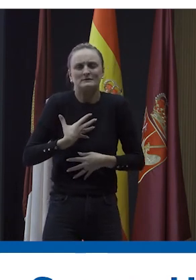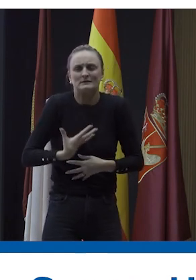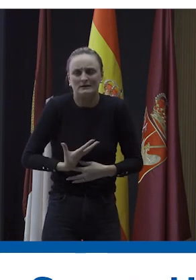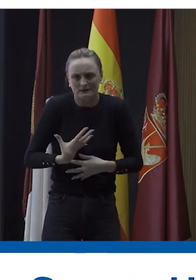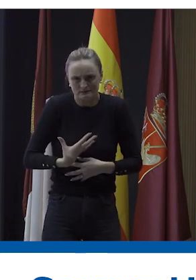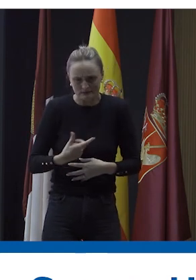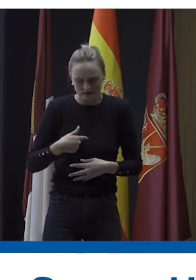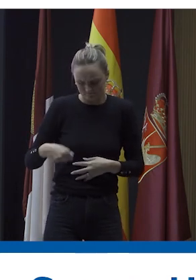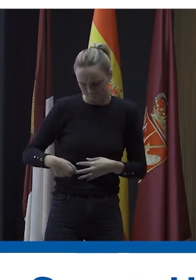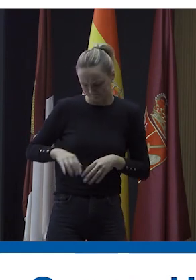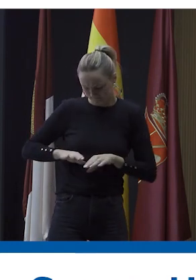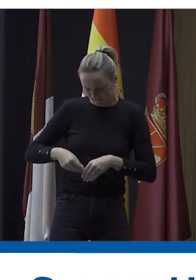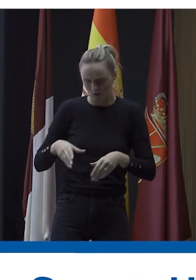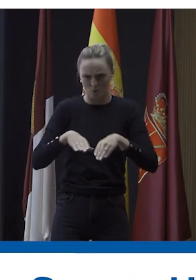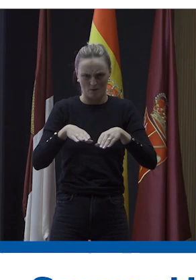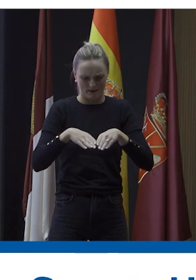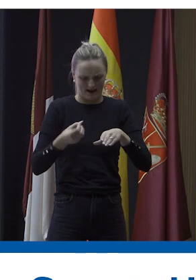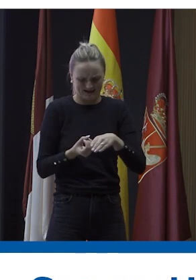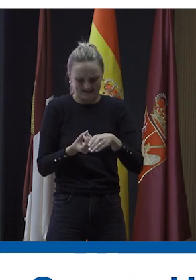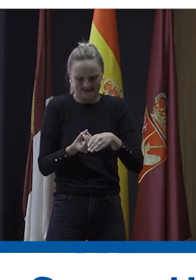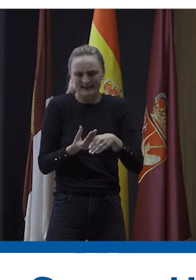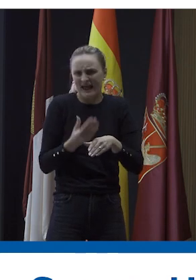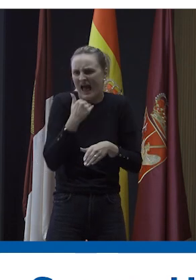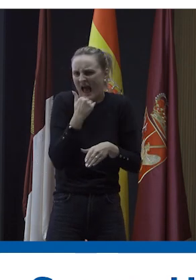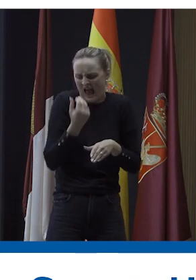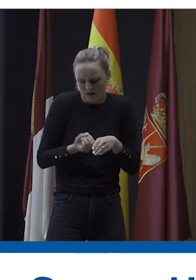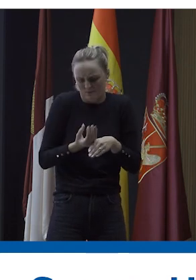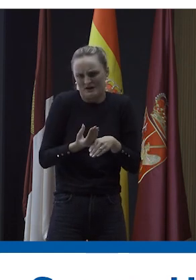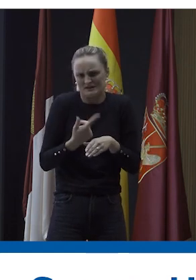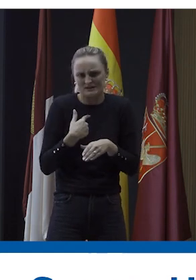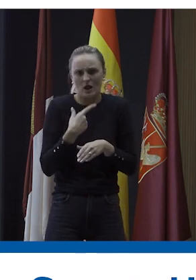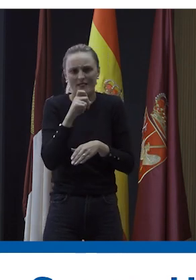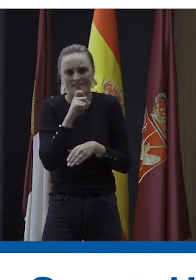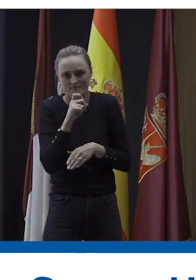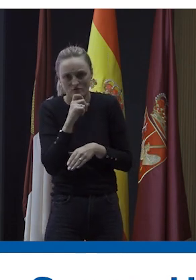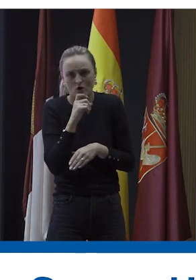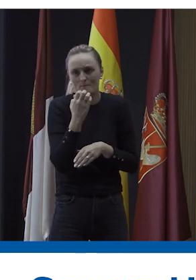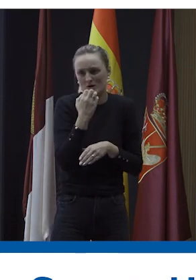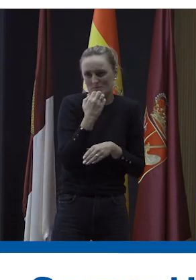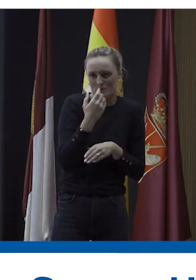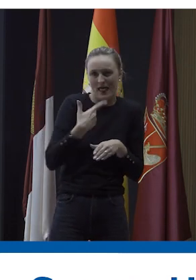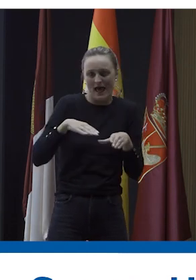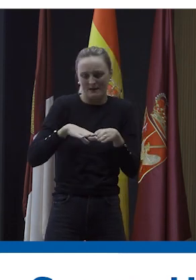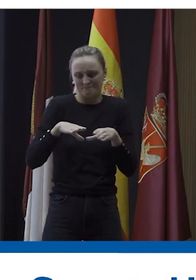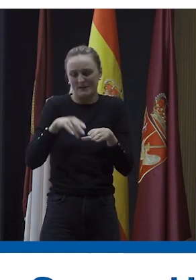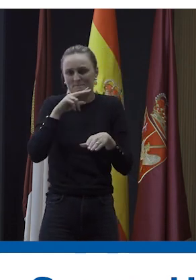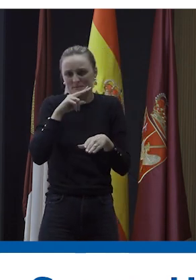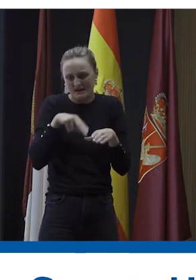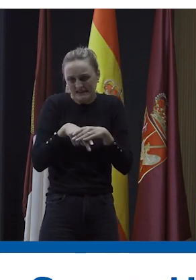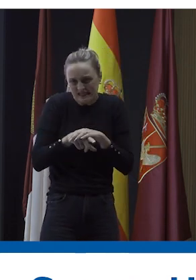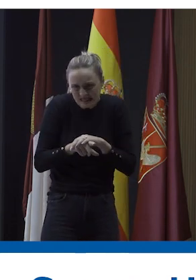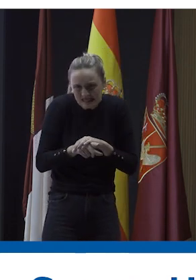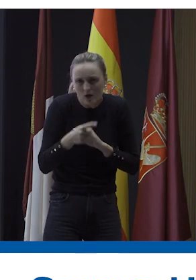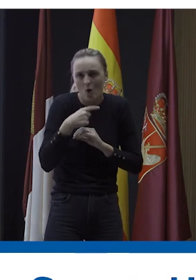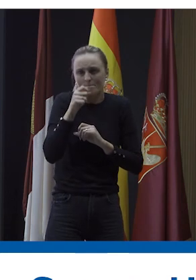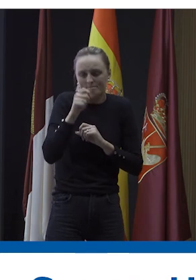por ahí, por la vagina. Esos son los típicos síntomas. O a veces dificultad para empezar a orinar, o un goteo a la hora de